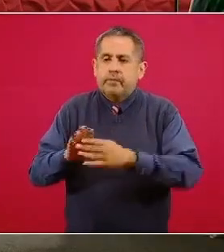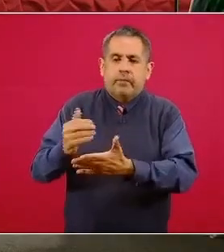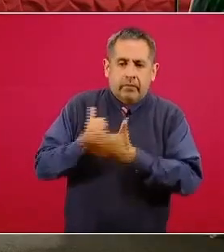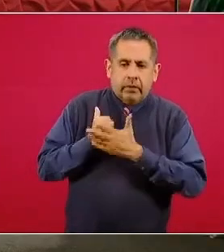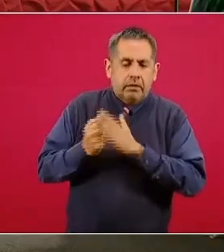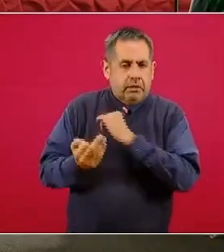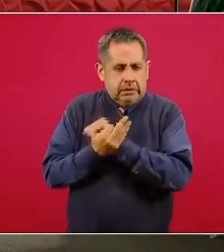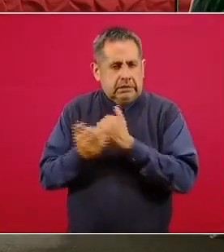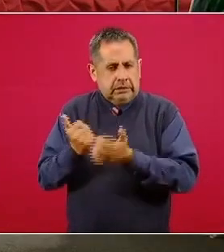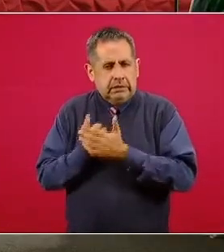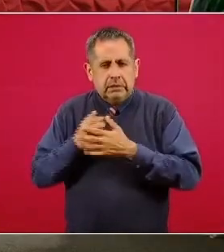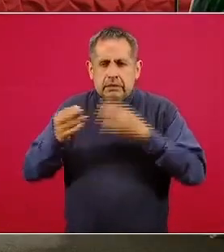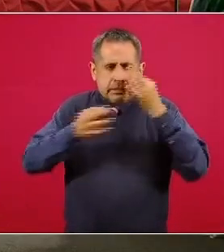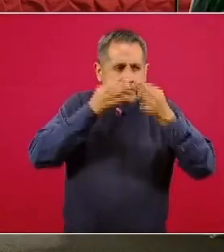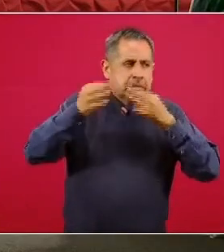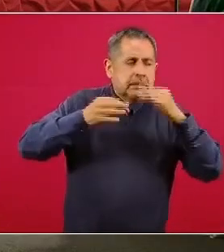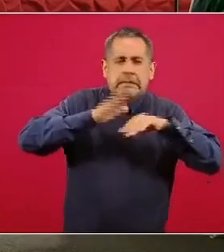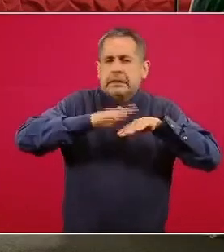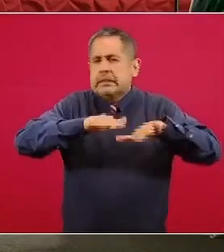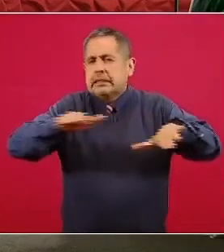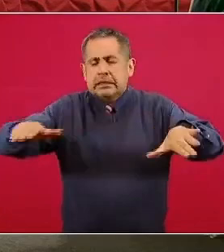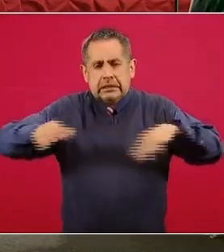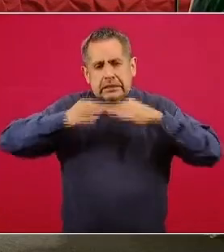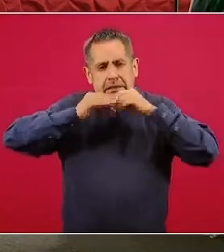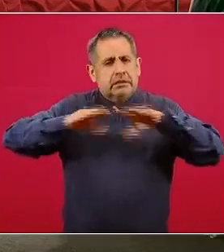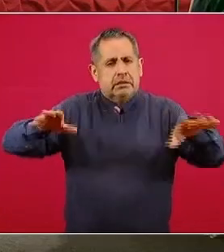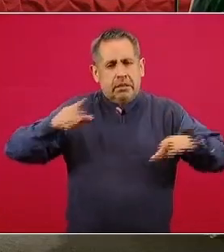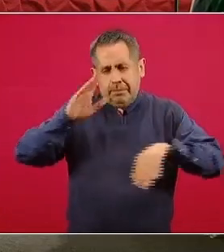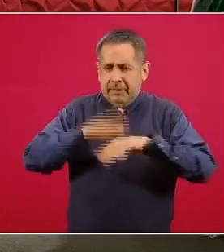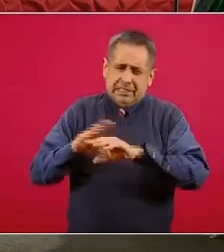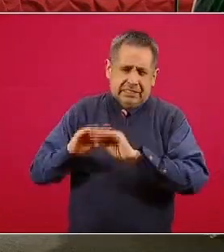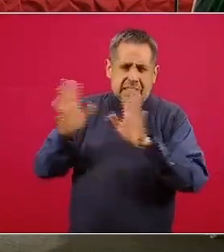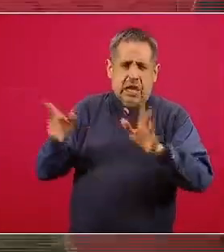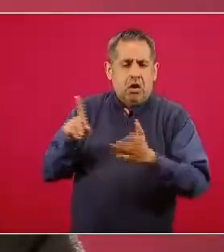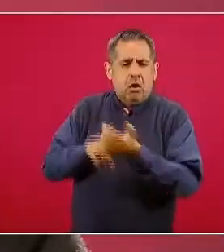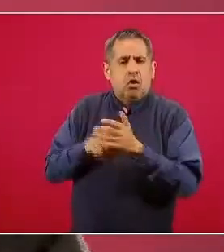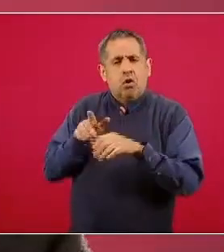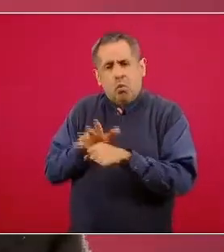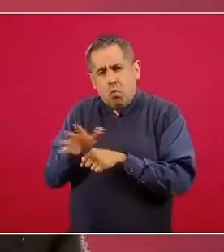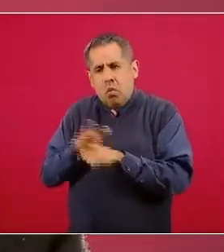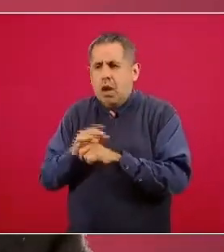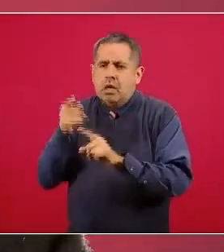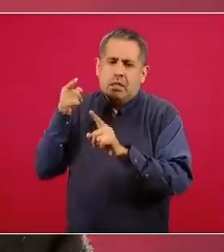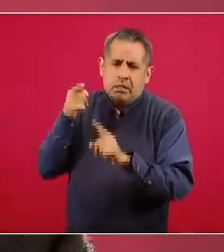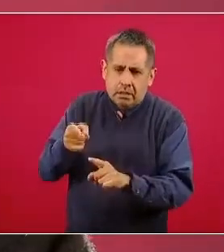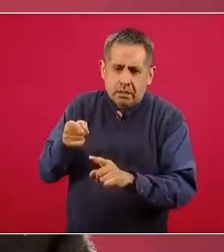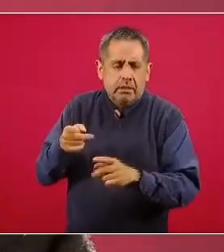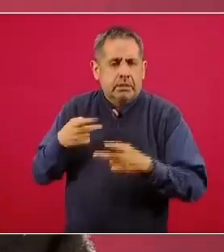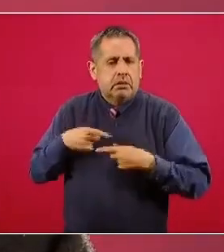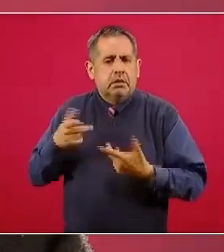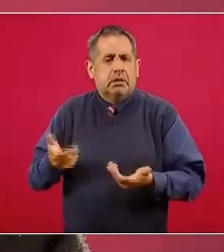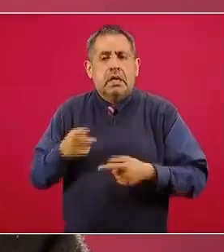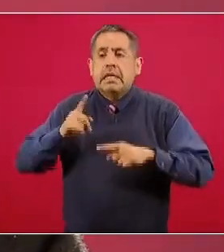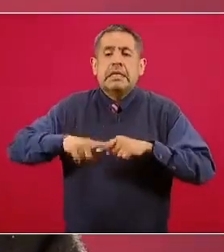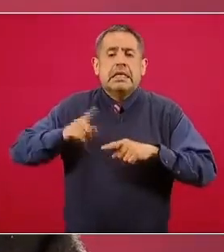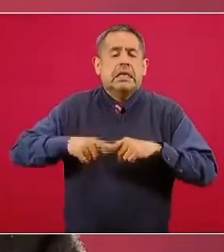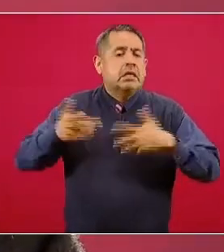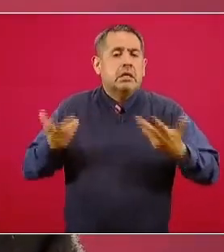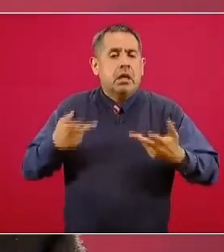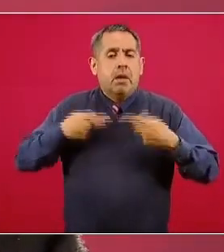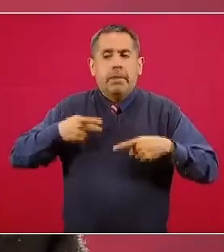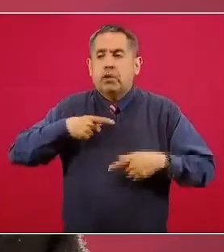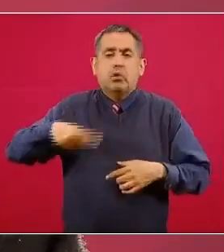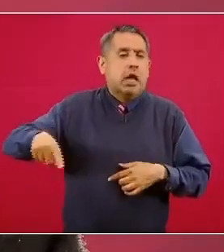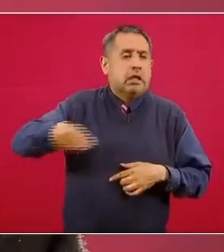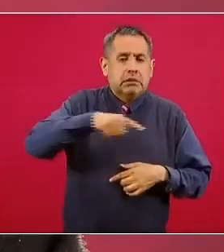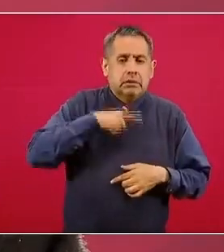por favor, comunicadoras y comunicadores, a dejar muy claramente establecido cuáles son estas poblaciones de riesgo y quiénes son las personas